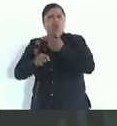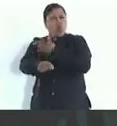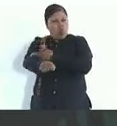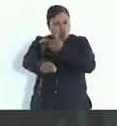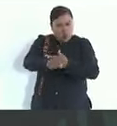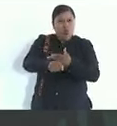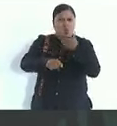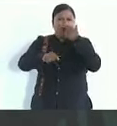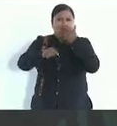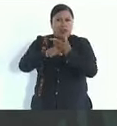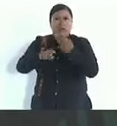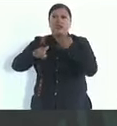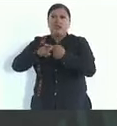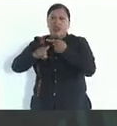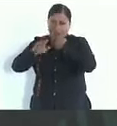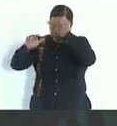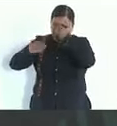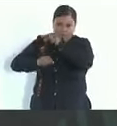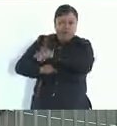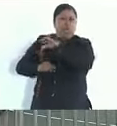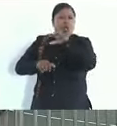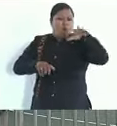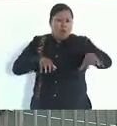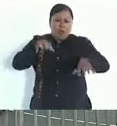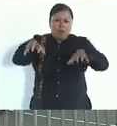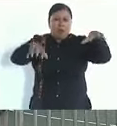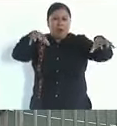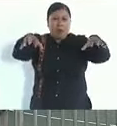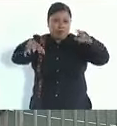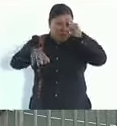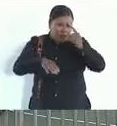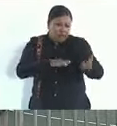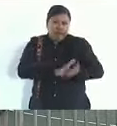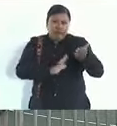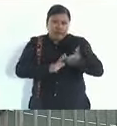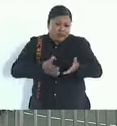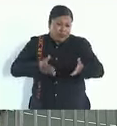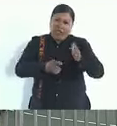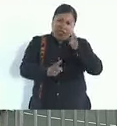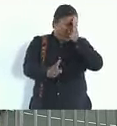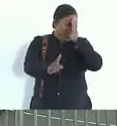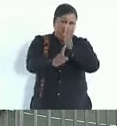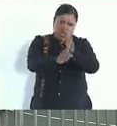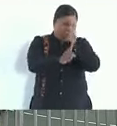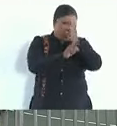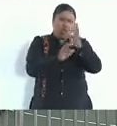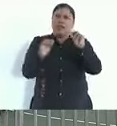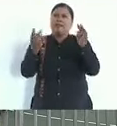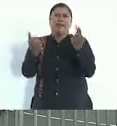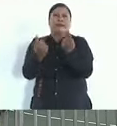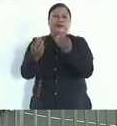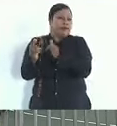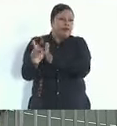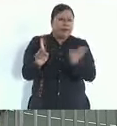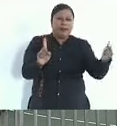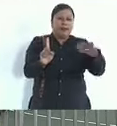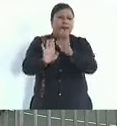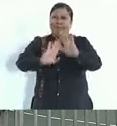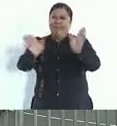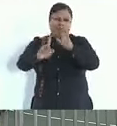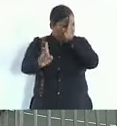las propias comunidades, construyendo las obras de manera directa, sin ningún tipo de